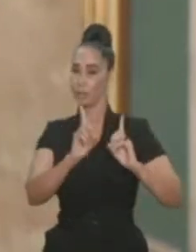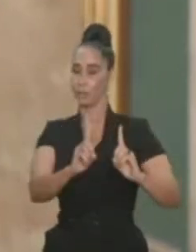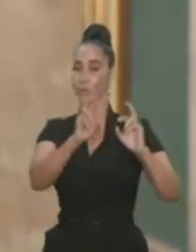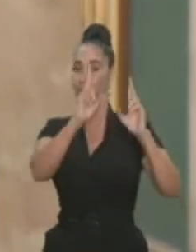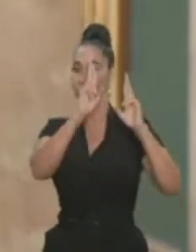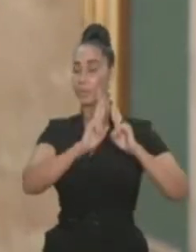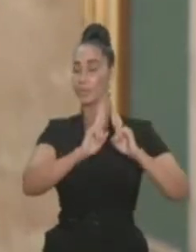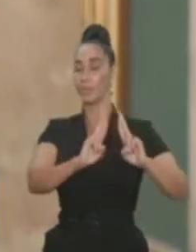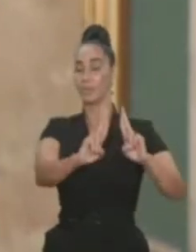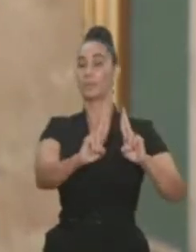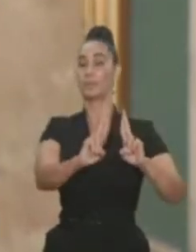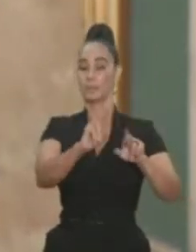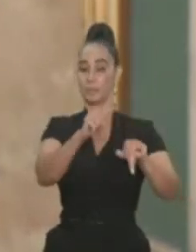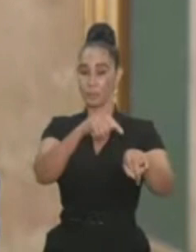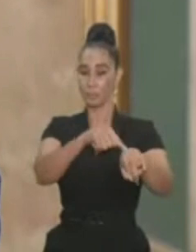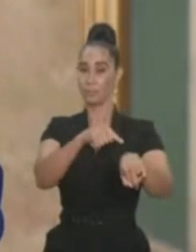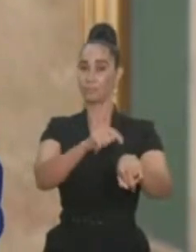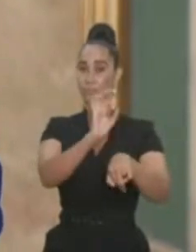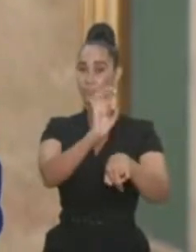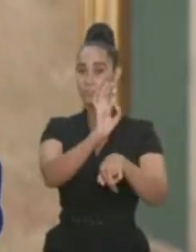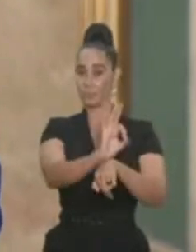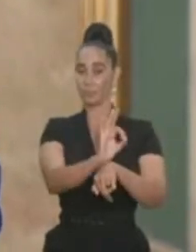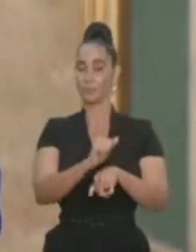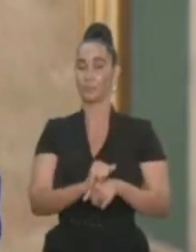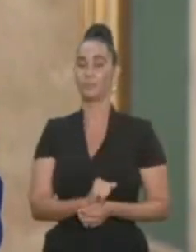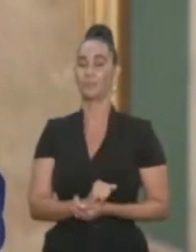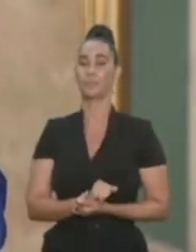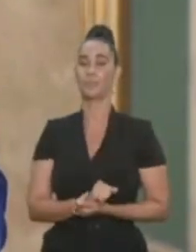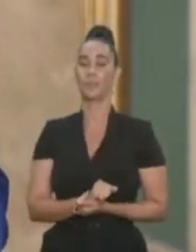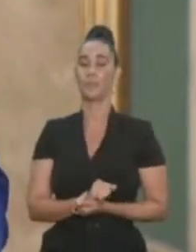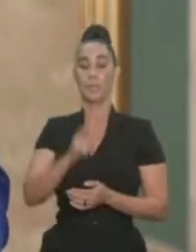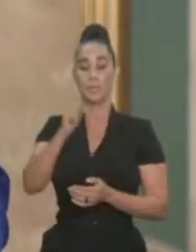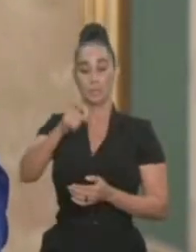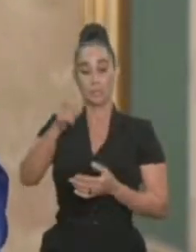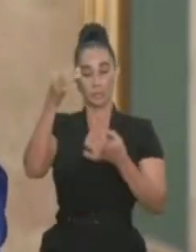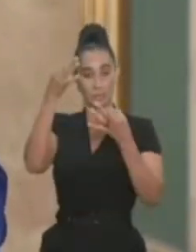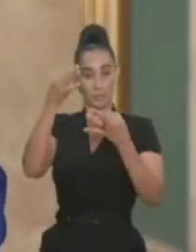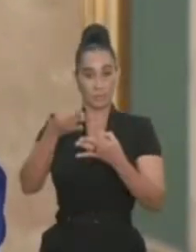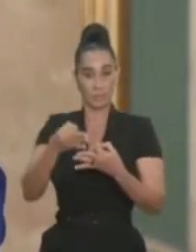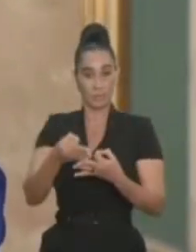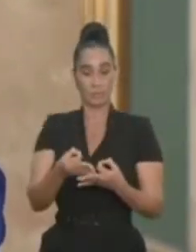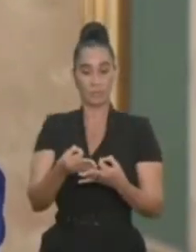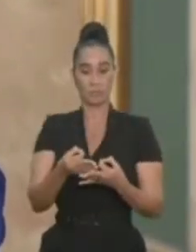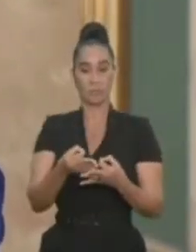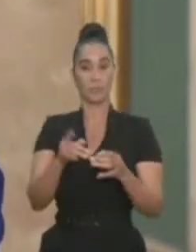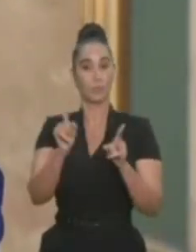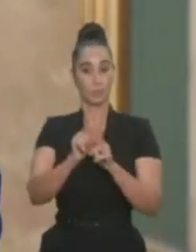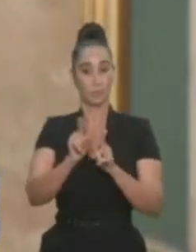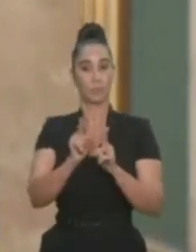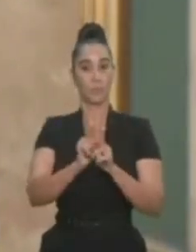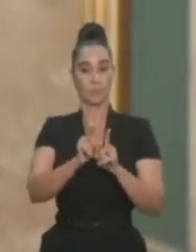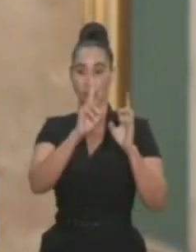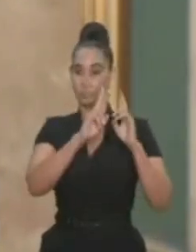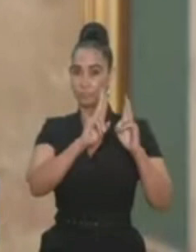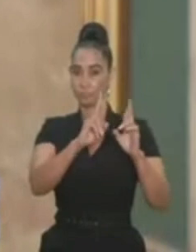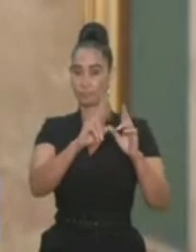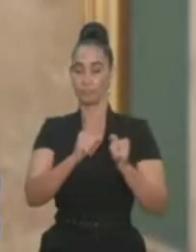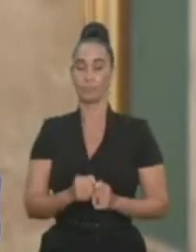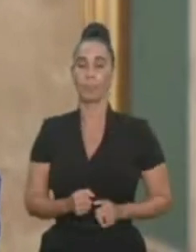que recomendaba ese momento. Se necesitaba firmeza, pero también la prudencia de vida.